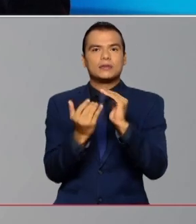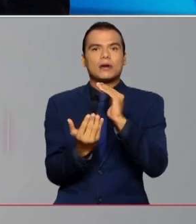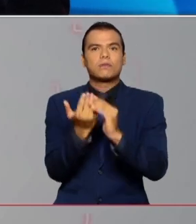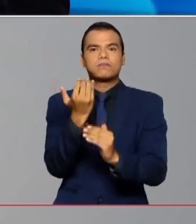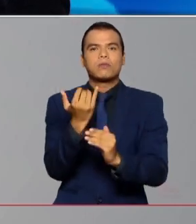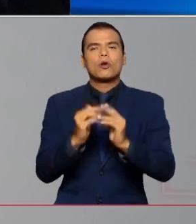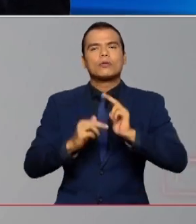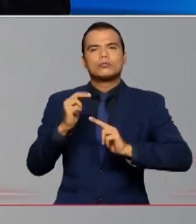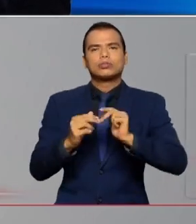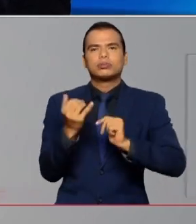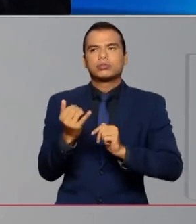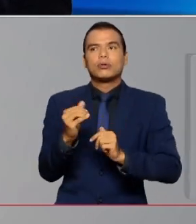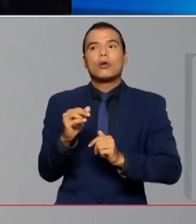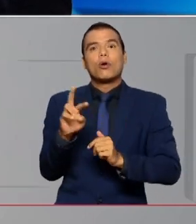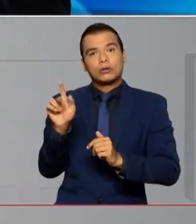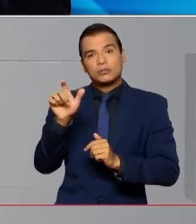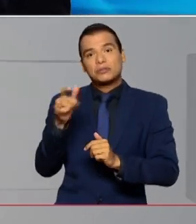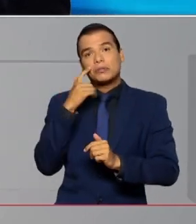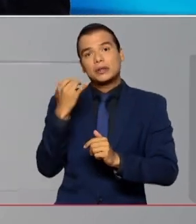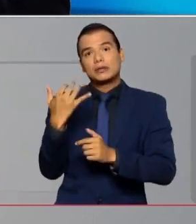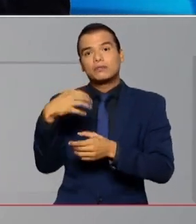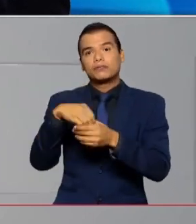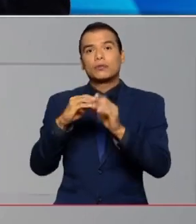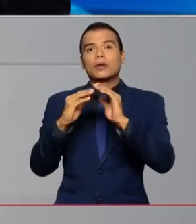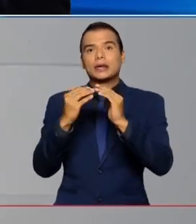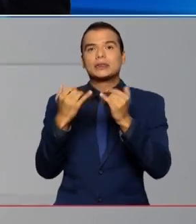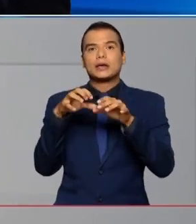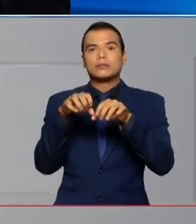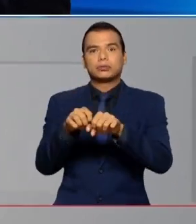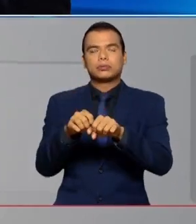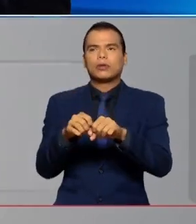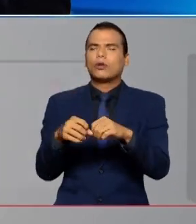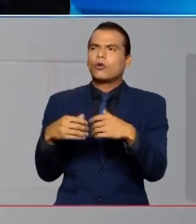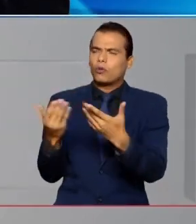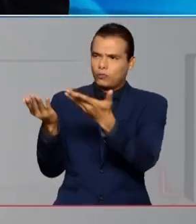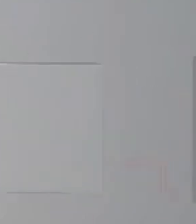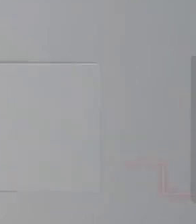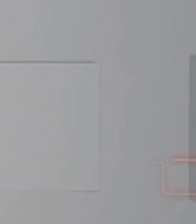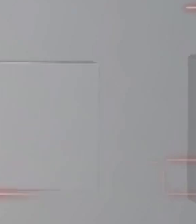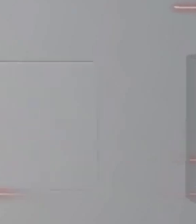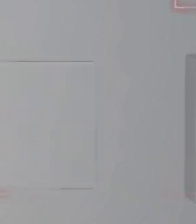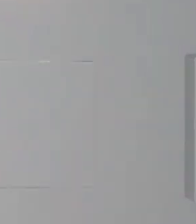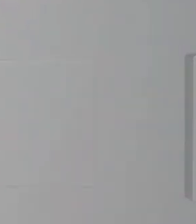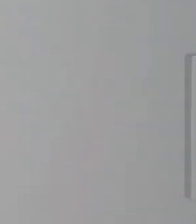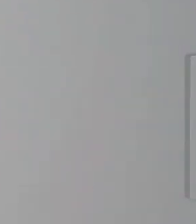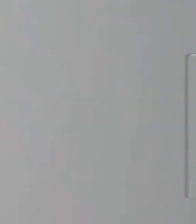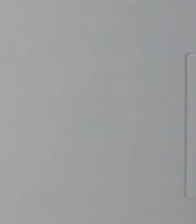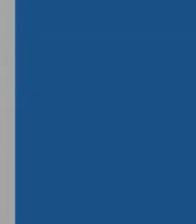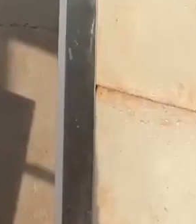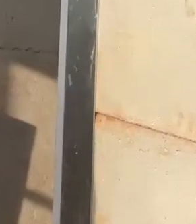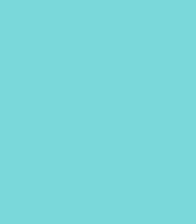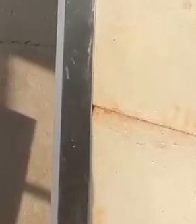ese sector está John Alex Henao. ¿Qué respuesta ha obtenido la comunidad sobre esta denuncia? Buen día.